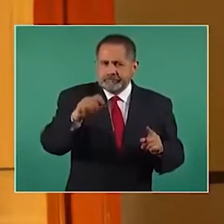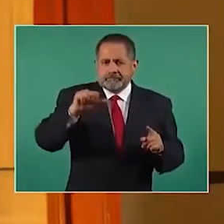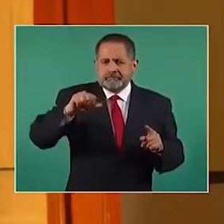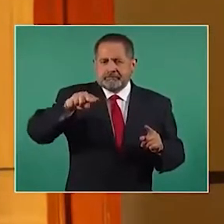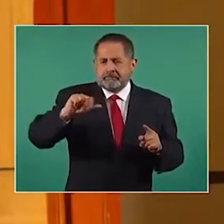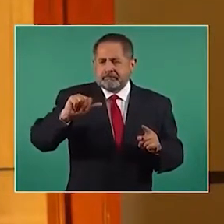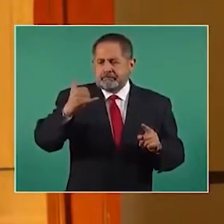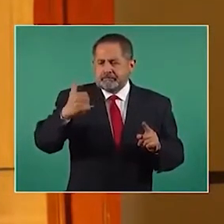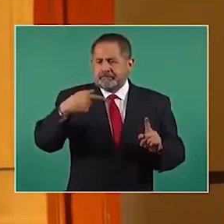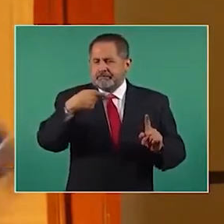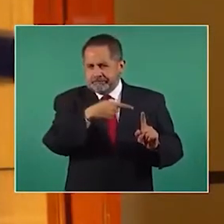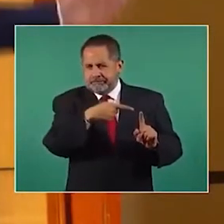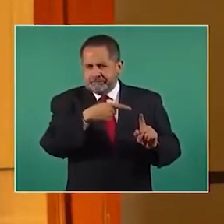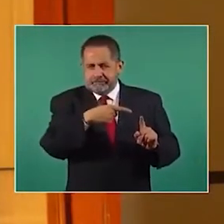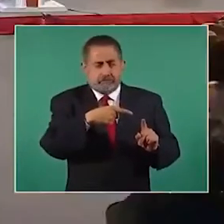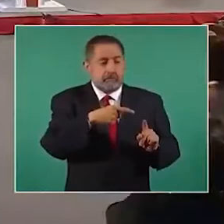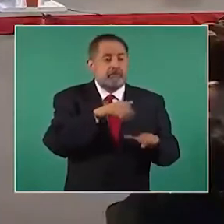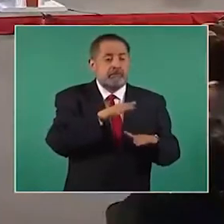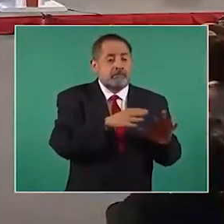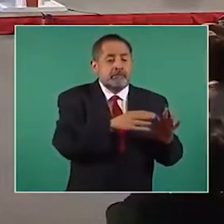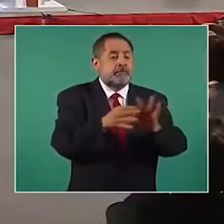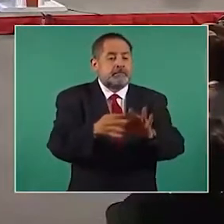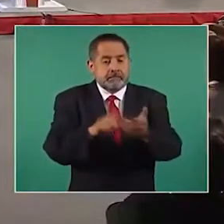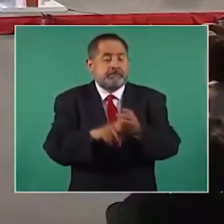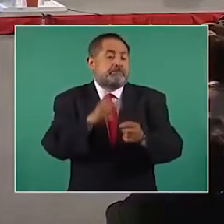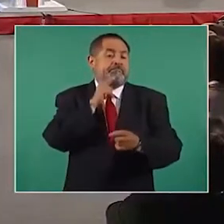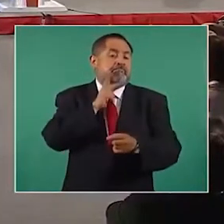Anaya tiene que ver con Pemex,